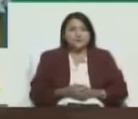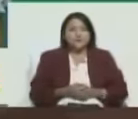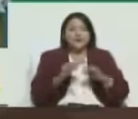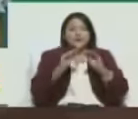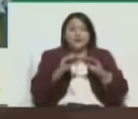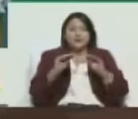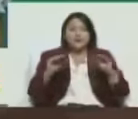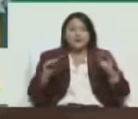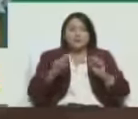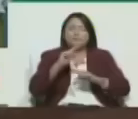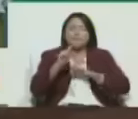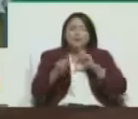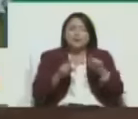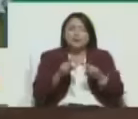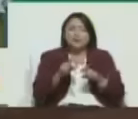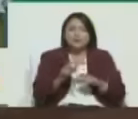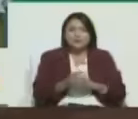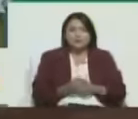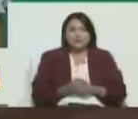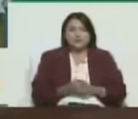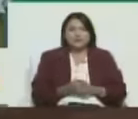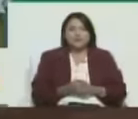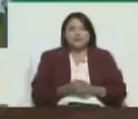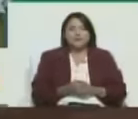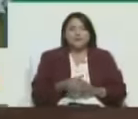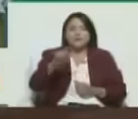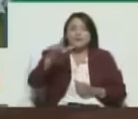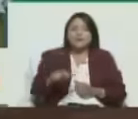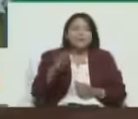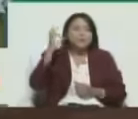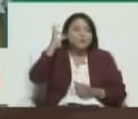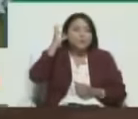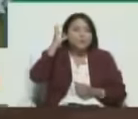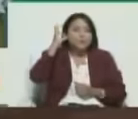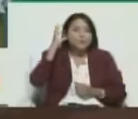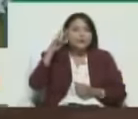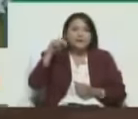todos un interrogante que nos hace la usuaria Narblan